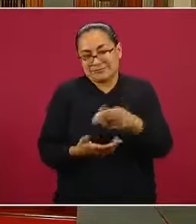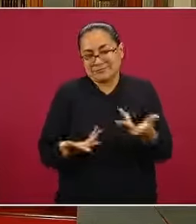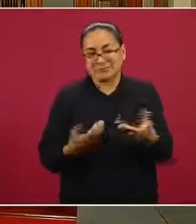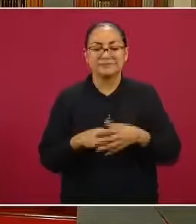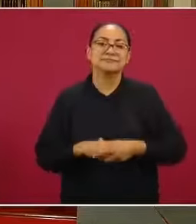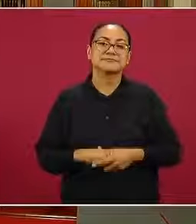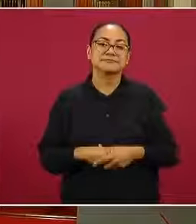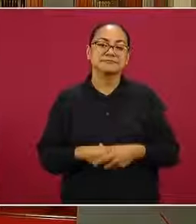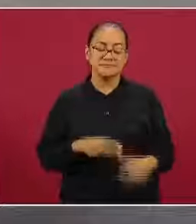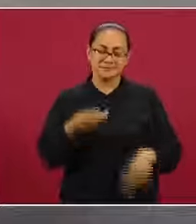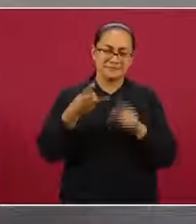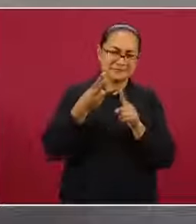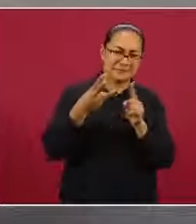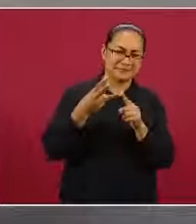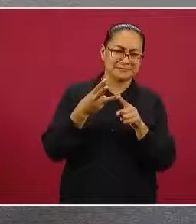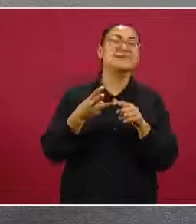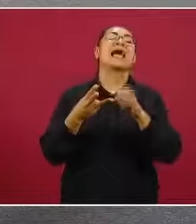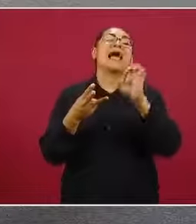Edulcorantes.